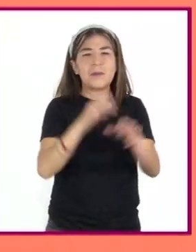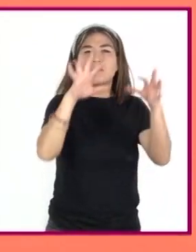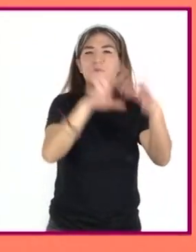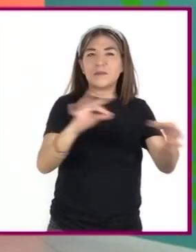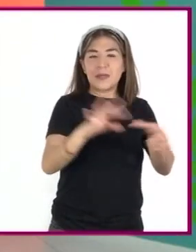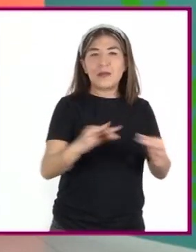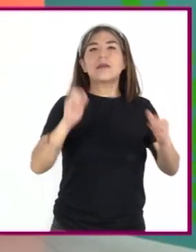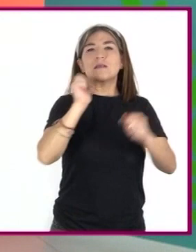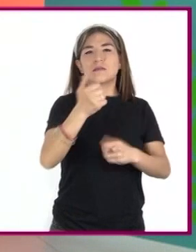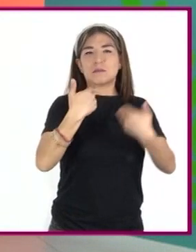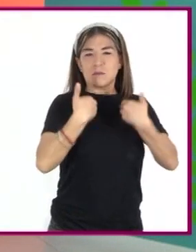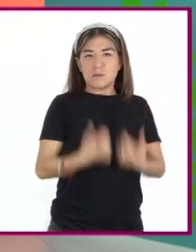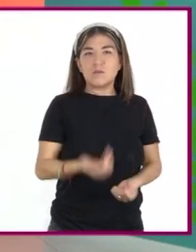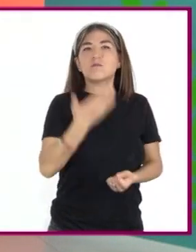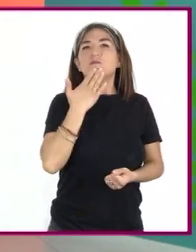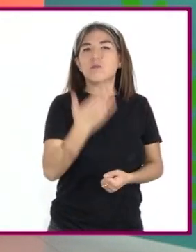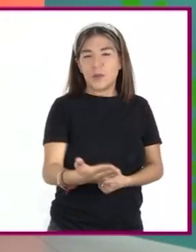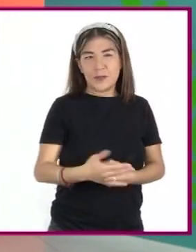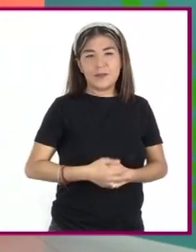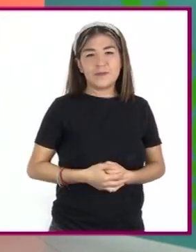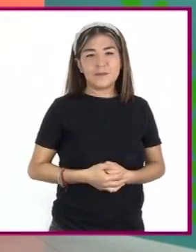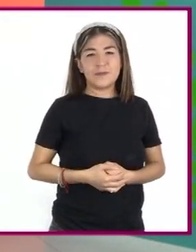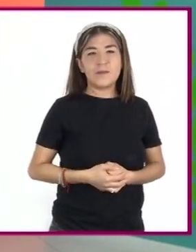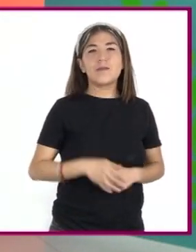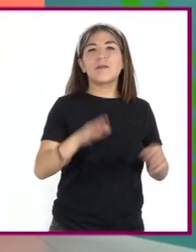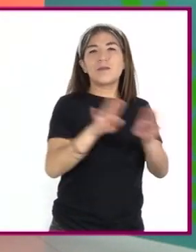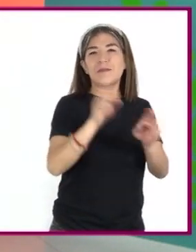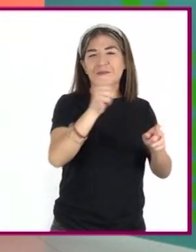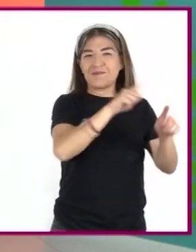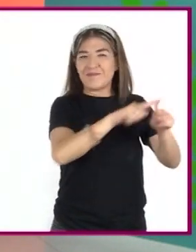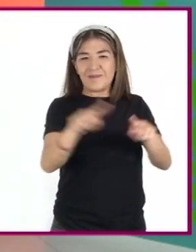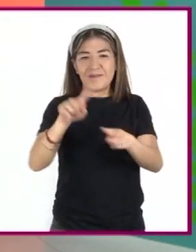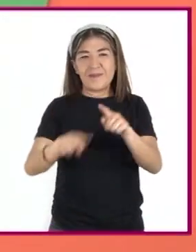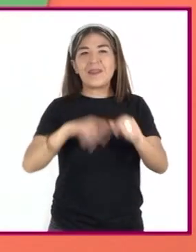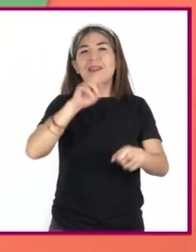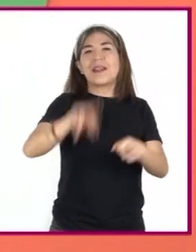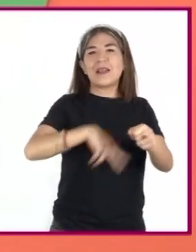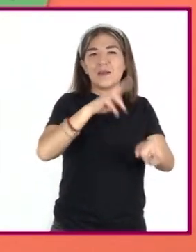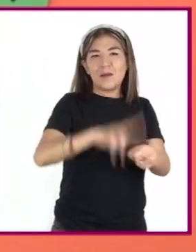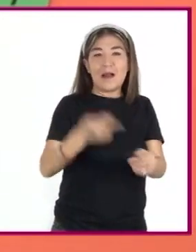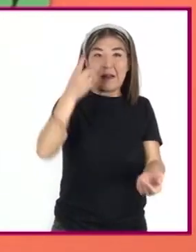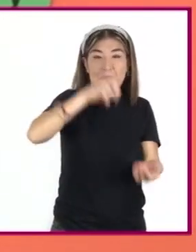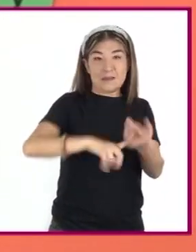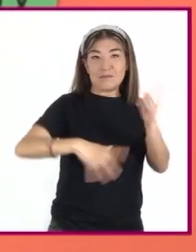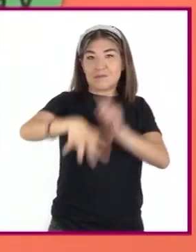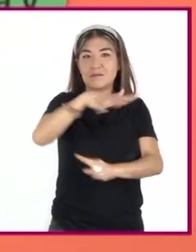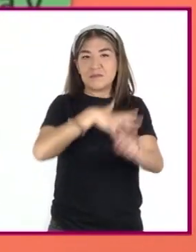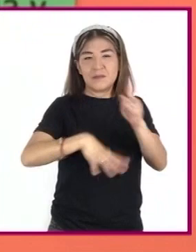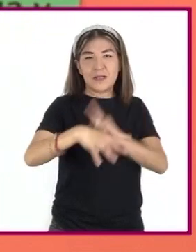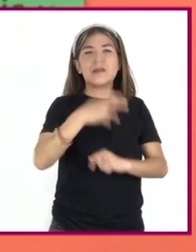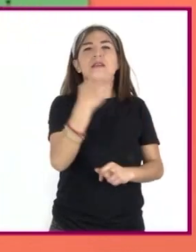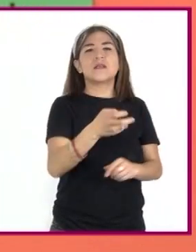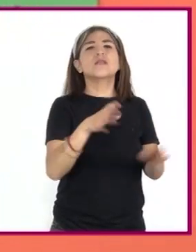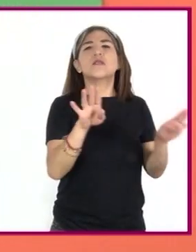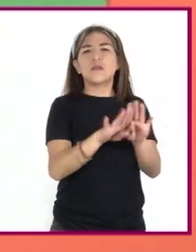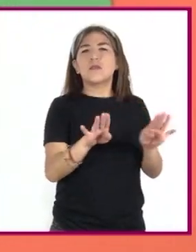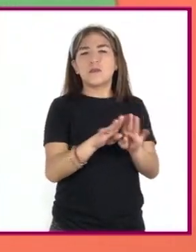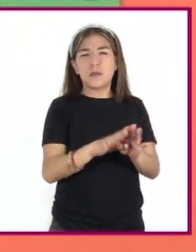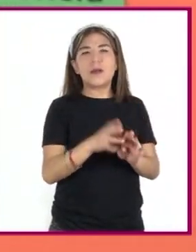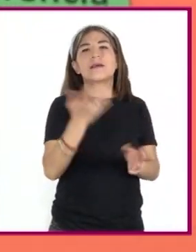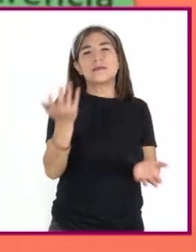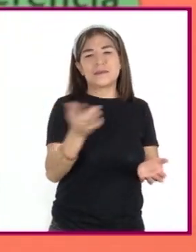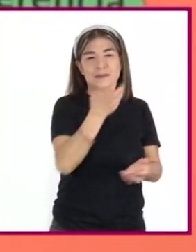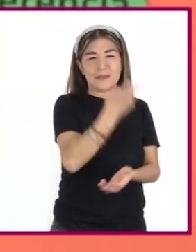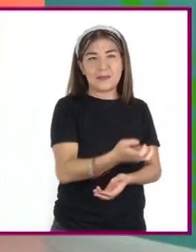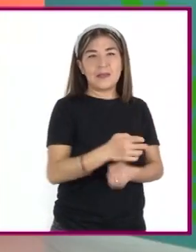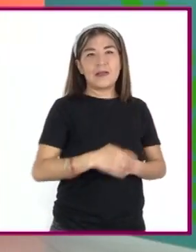con cierto grado de predicción para los fenómenos naturales que ocurren en nuestro entorno, esto se puede realizar a